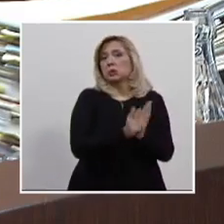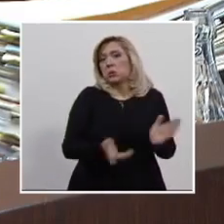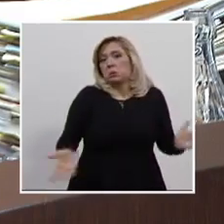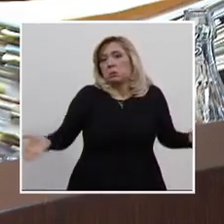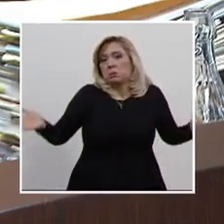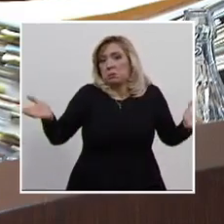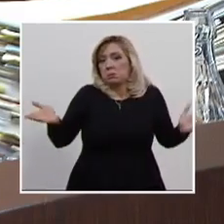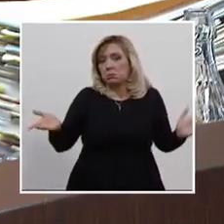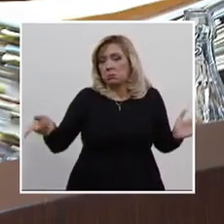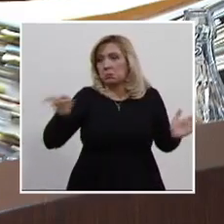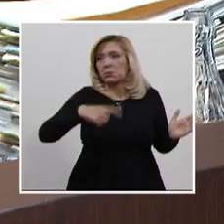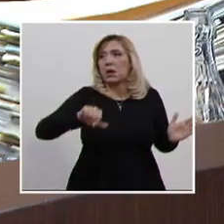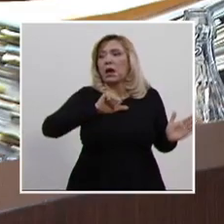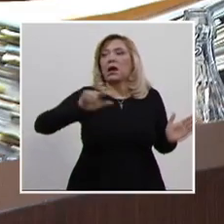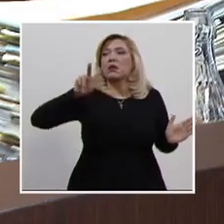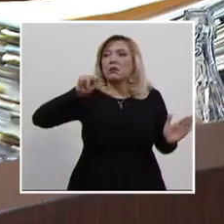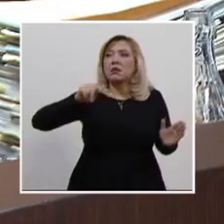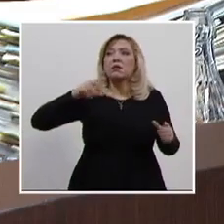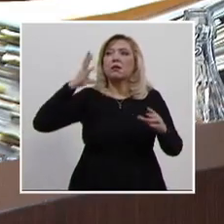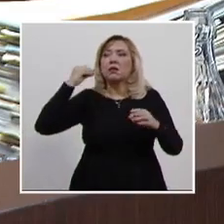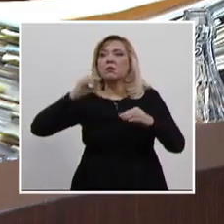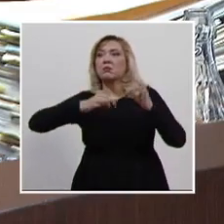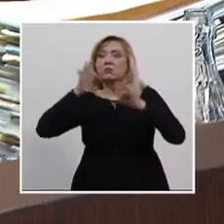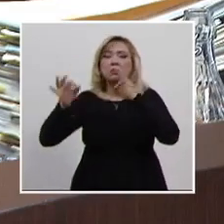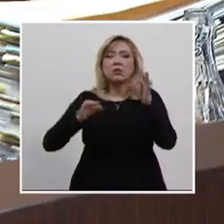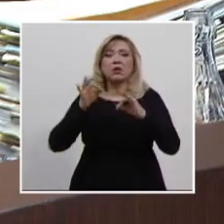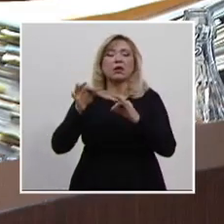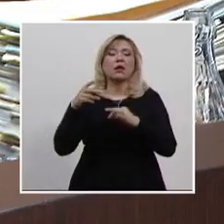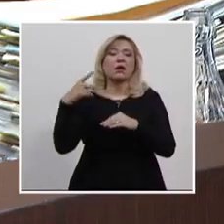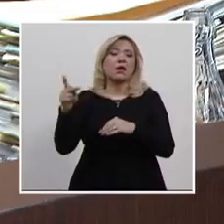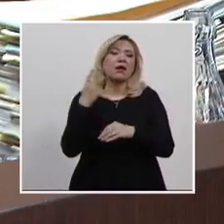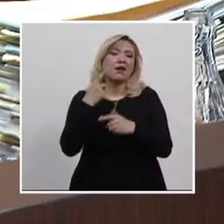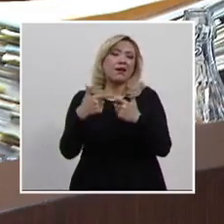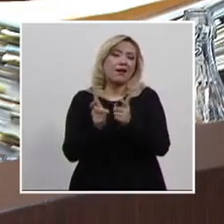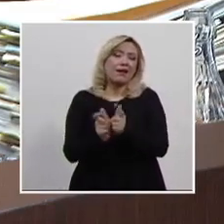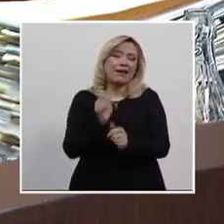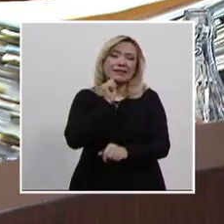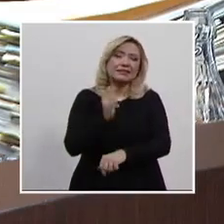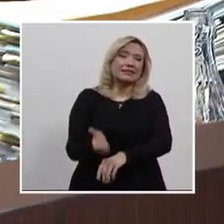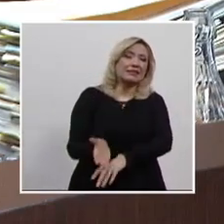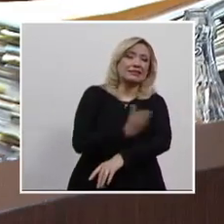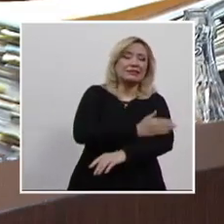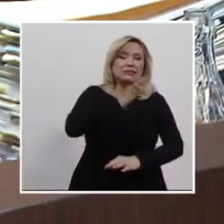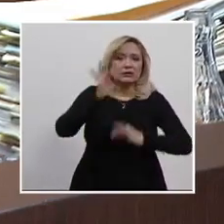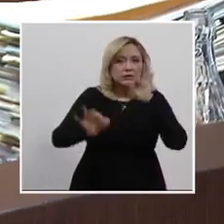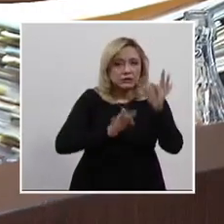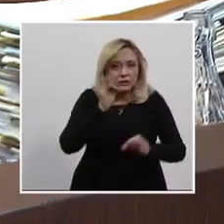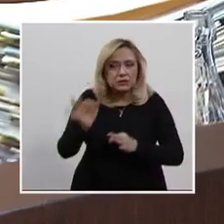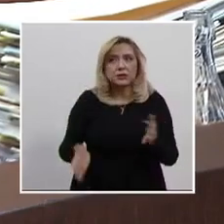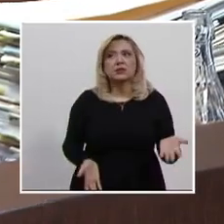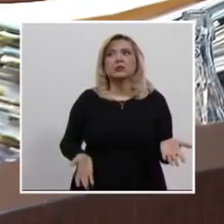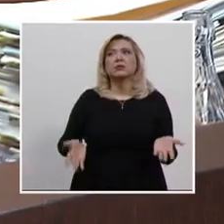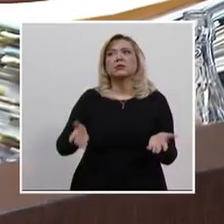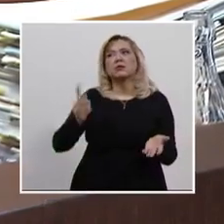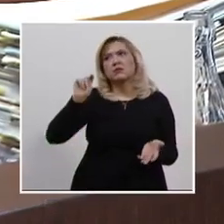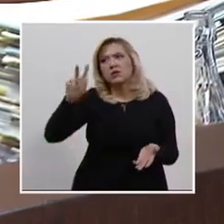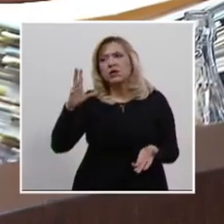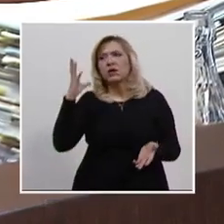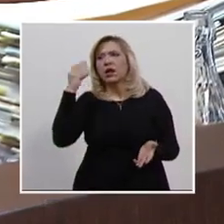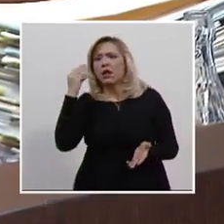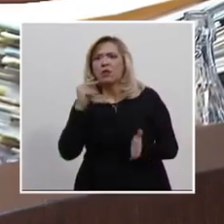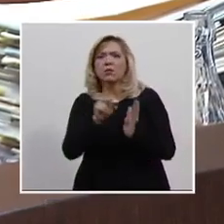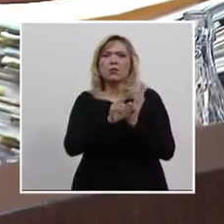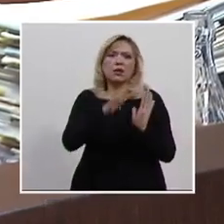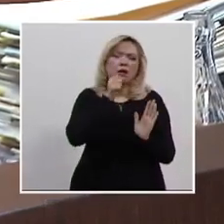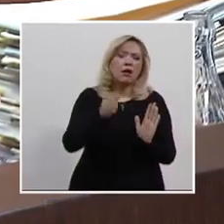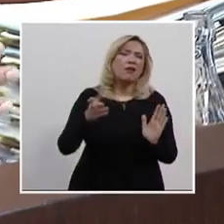la comunicación, las precandidaturas electas, los partidos políticos o los medios de comunicación,